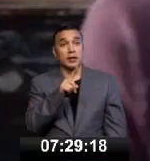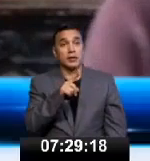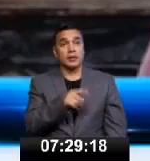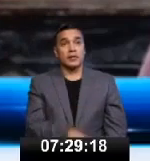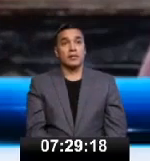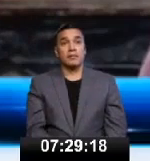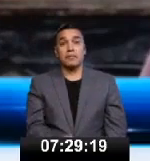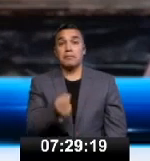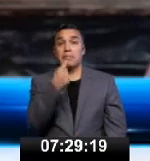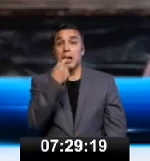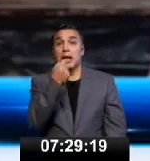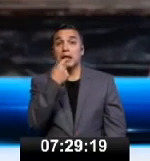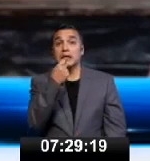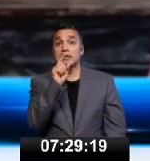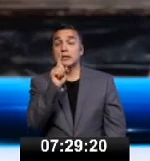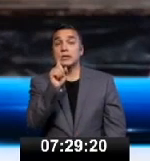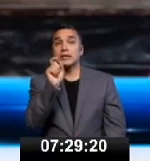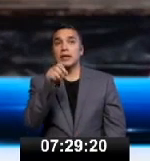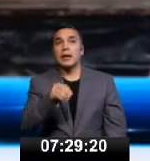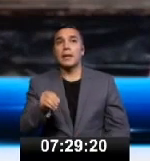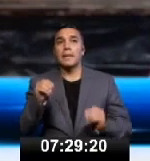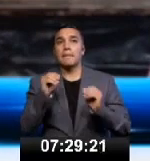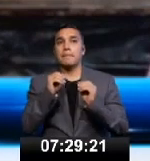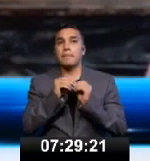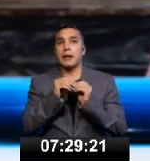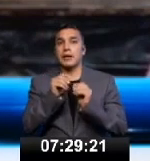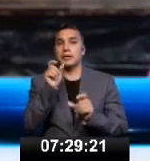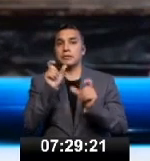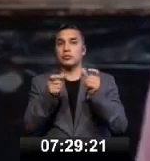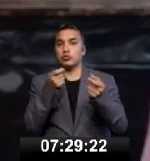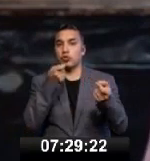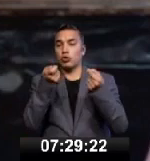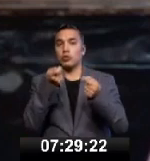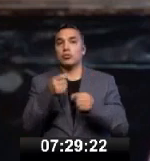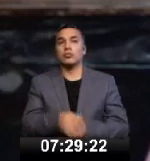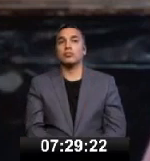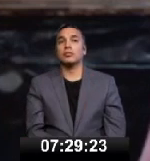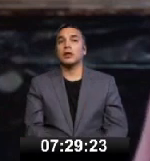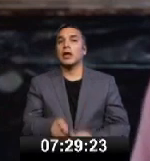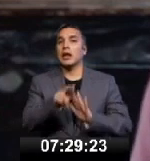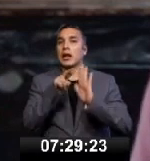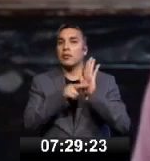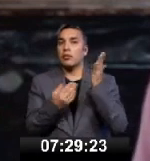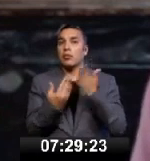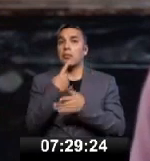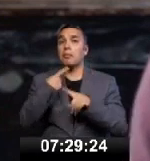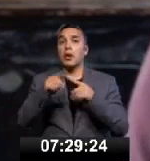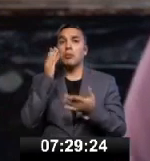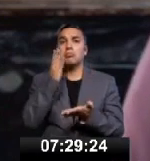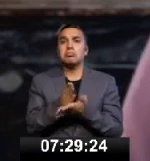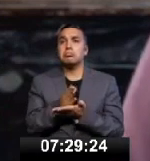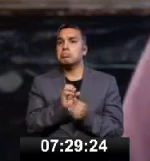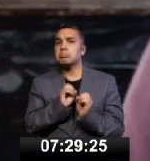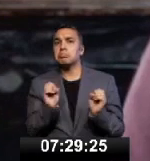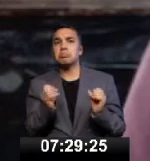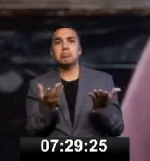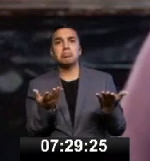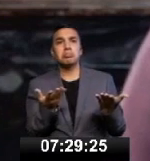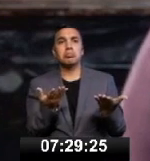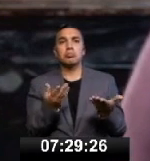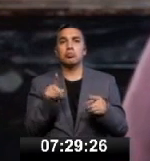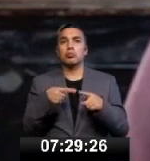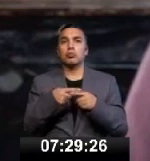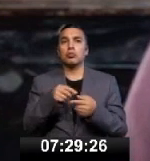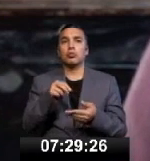derivados medicinales debería haber mayores regulaciones. Sin embargo, estas regulaciones quedaron en pausa después del